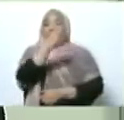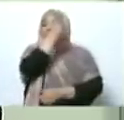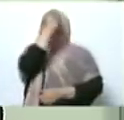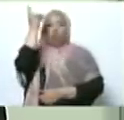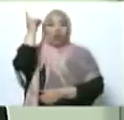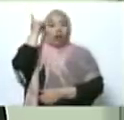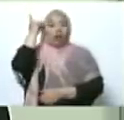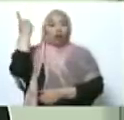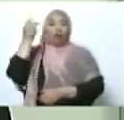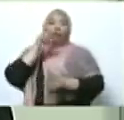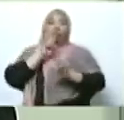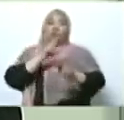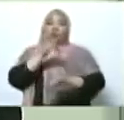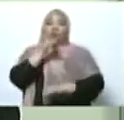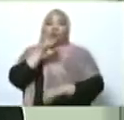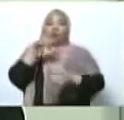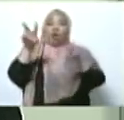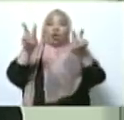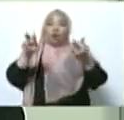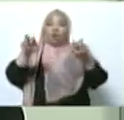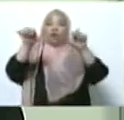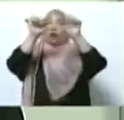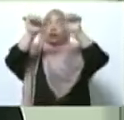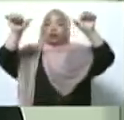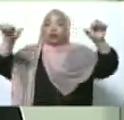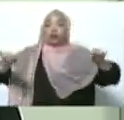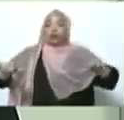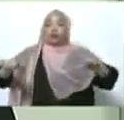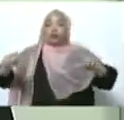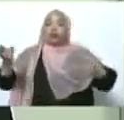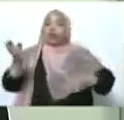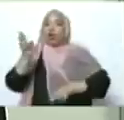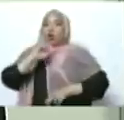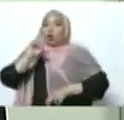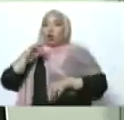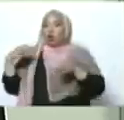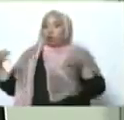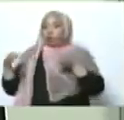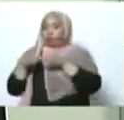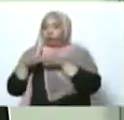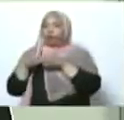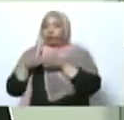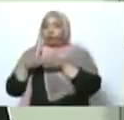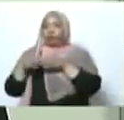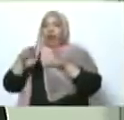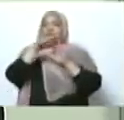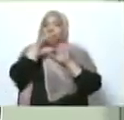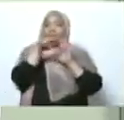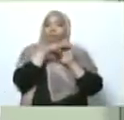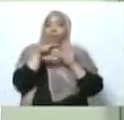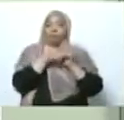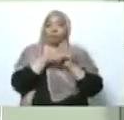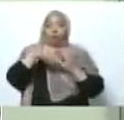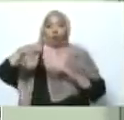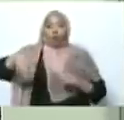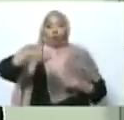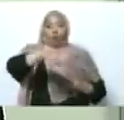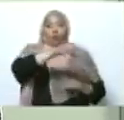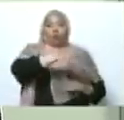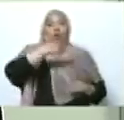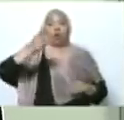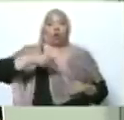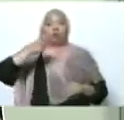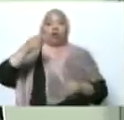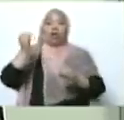quien ha informado sobre la nueva estructura de la Tolda Roja, ha dado instrucciones para el despliegue de todos los cuadros